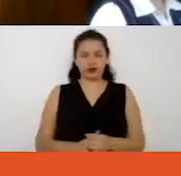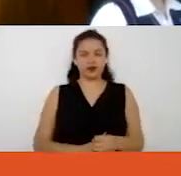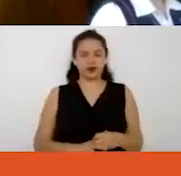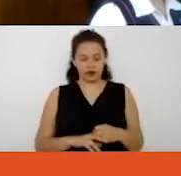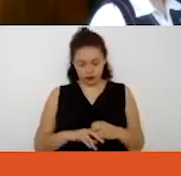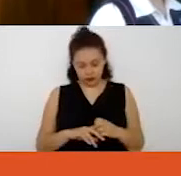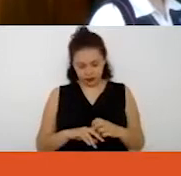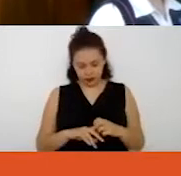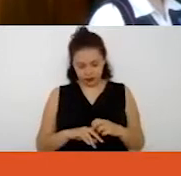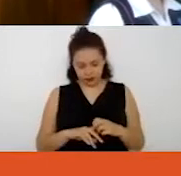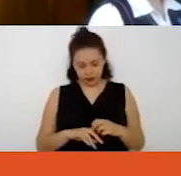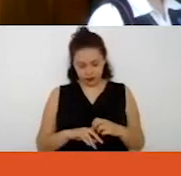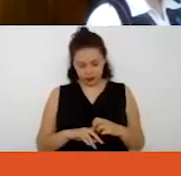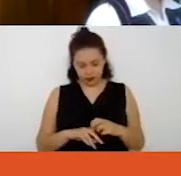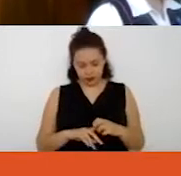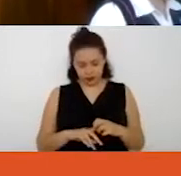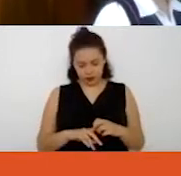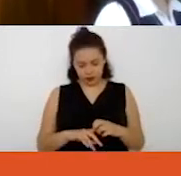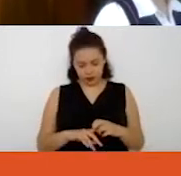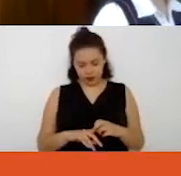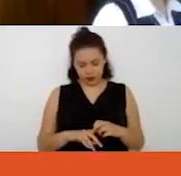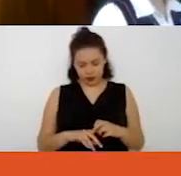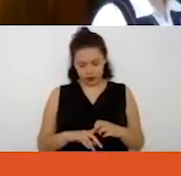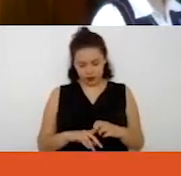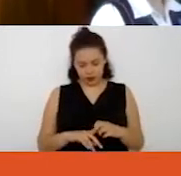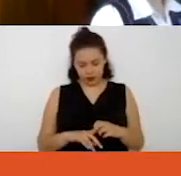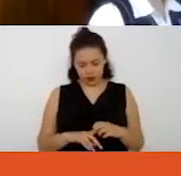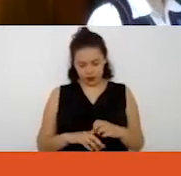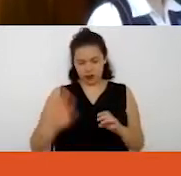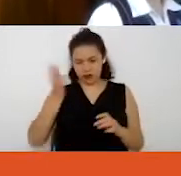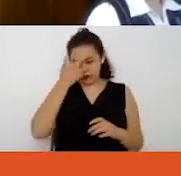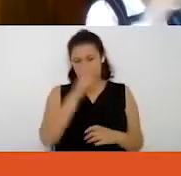que es ¿se acuerdan lo que significaba AVDI?